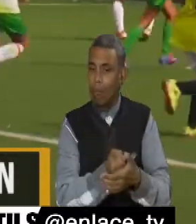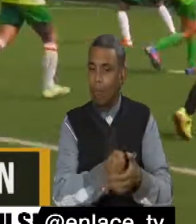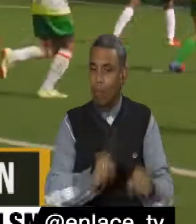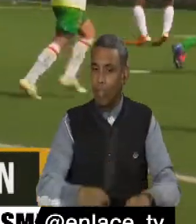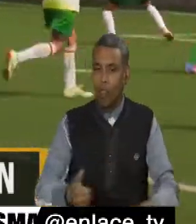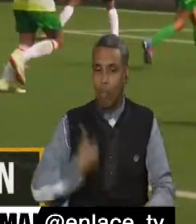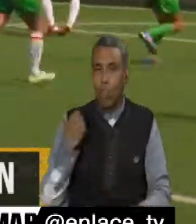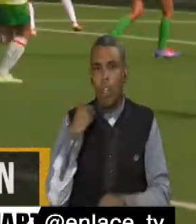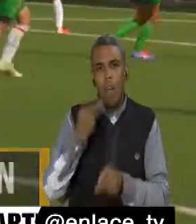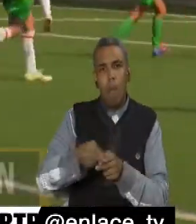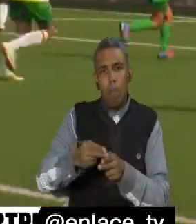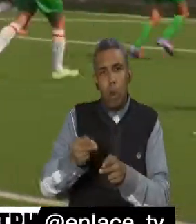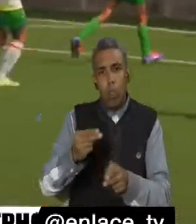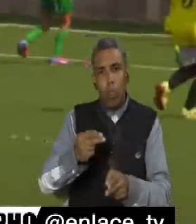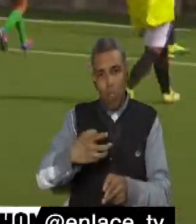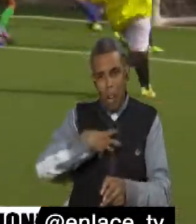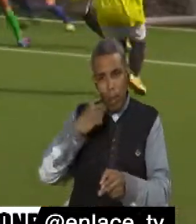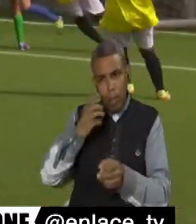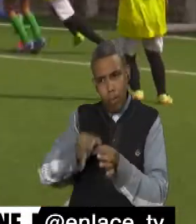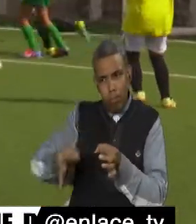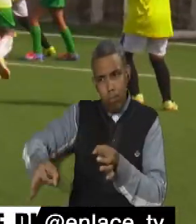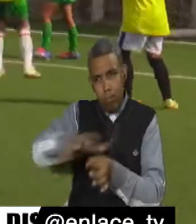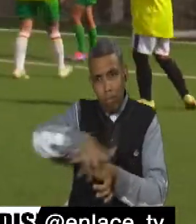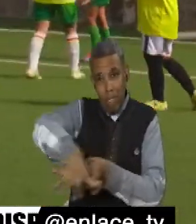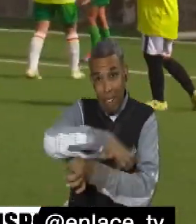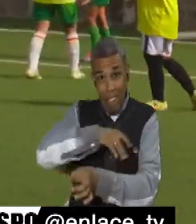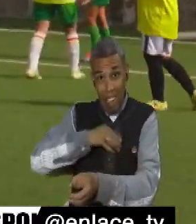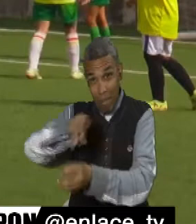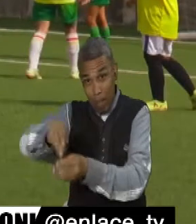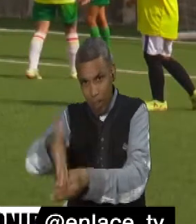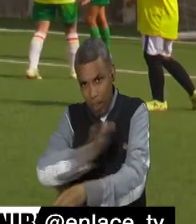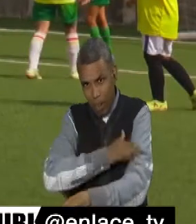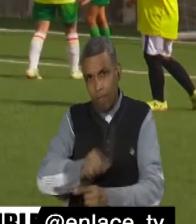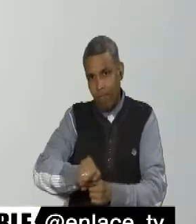torneos municipales próximos a iniciarse.